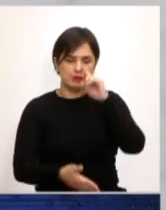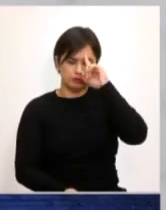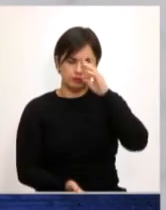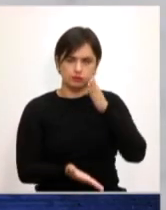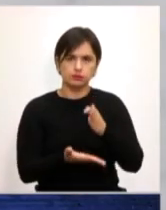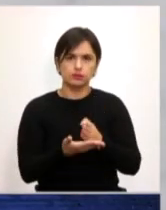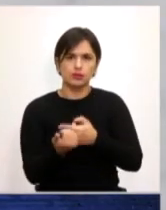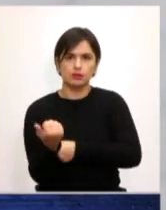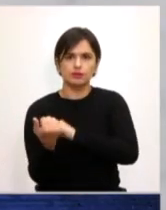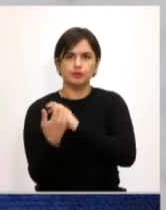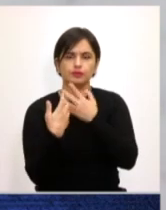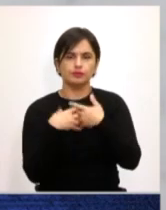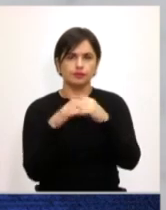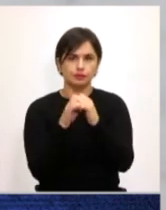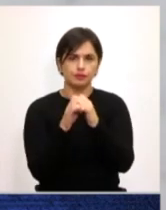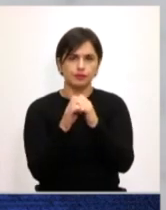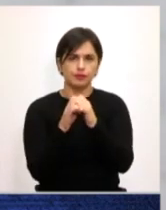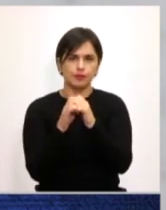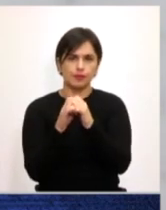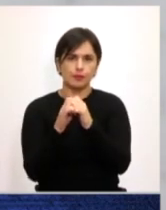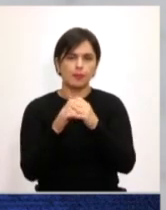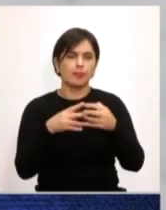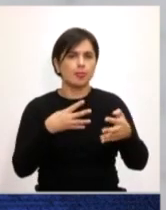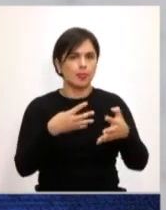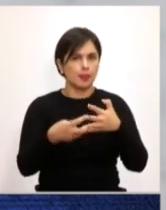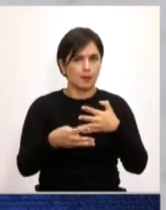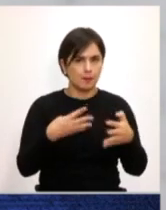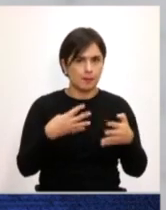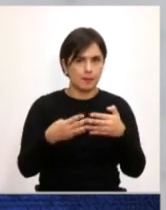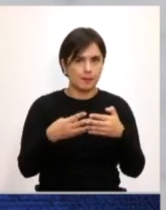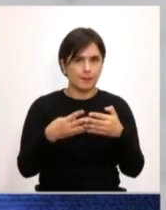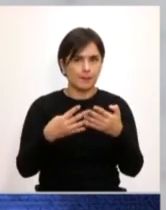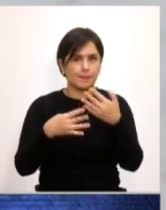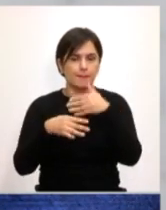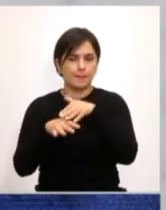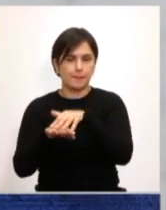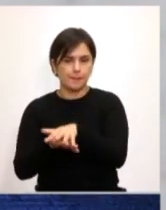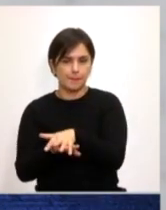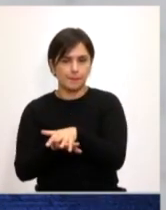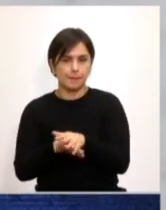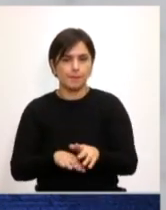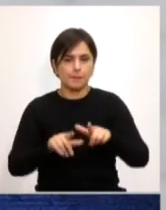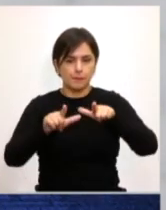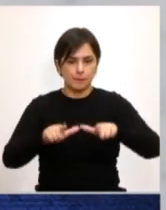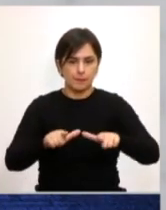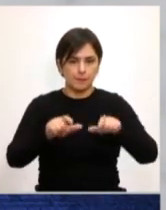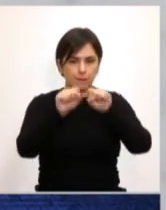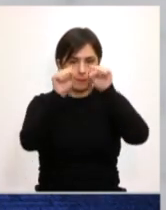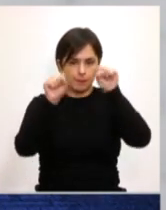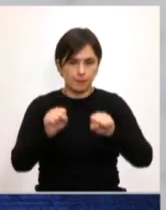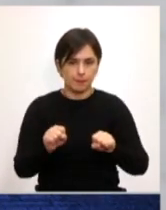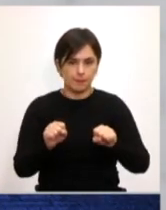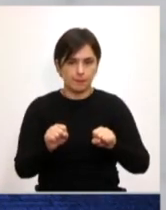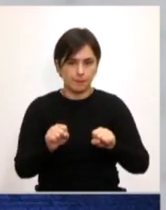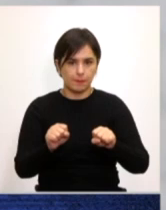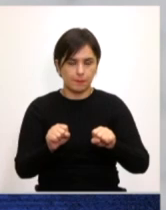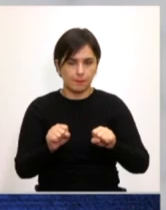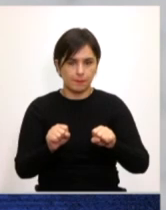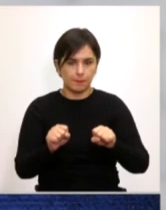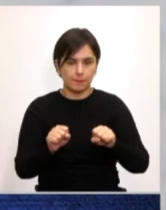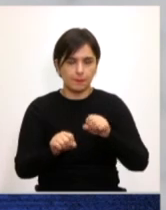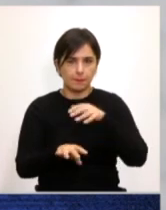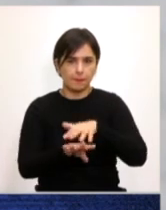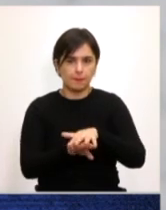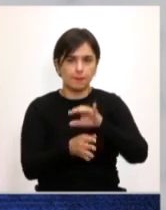en el fortalecimiento de sus estándares de transparencia e integridad, implementando su sistema de integridad